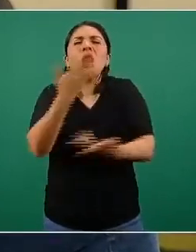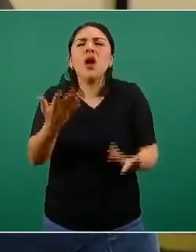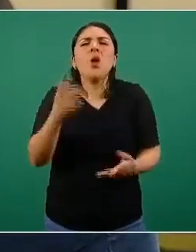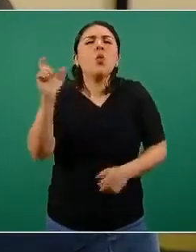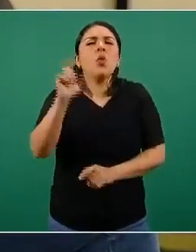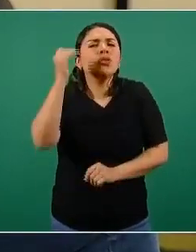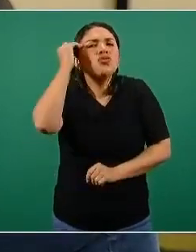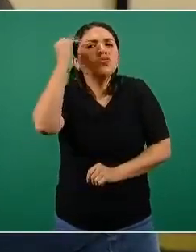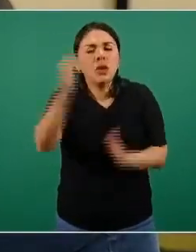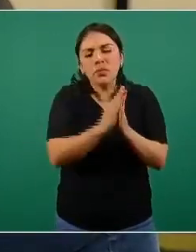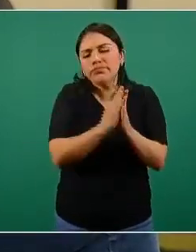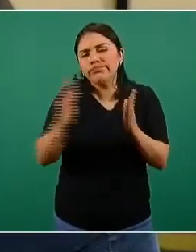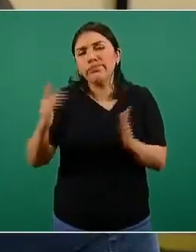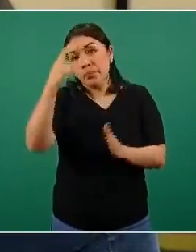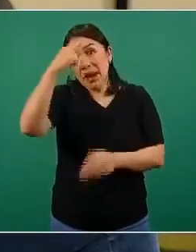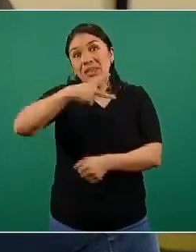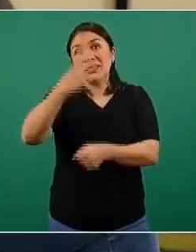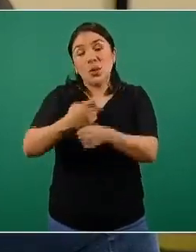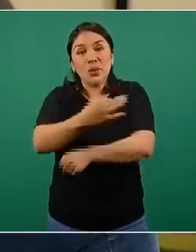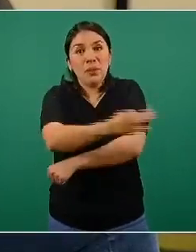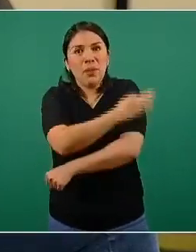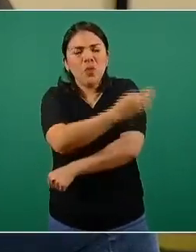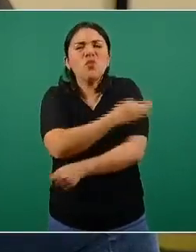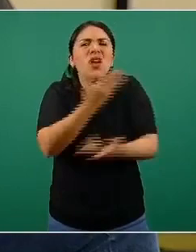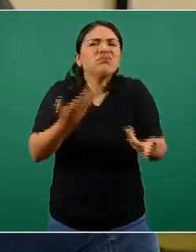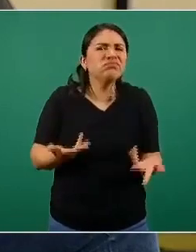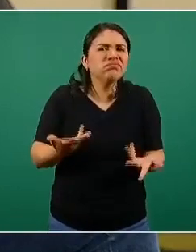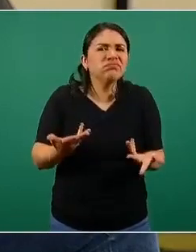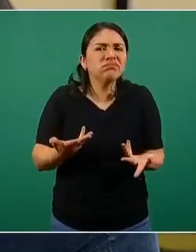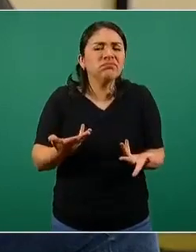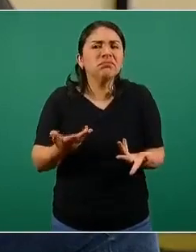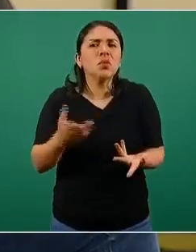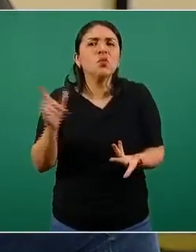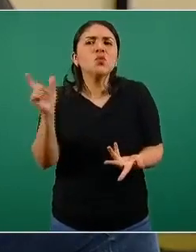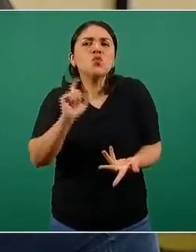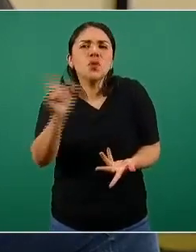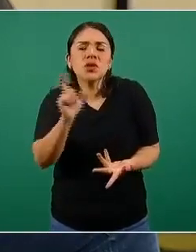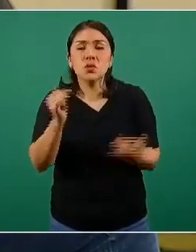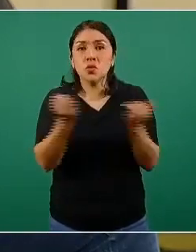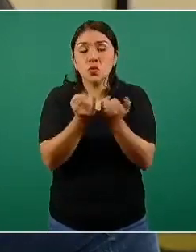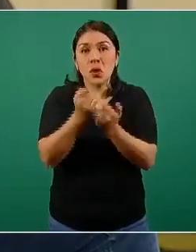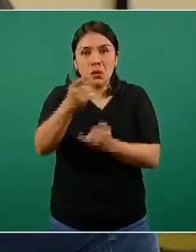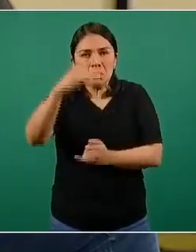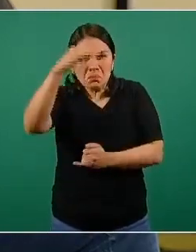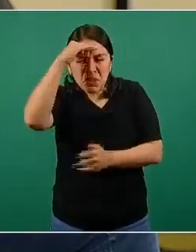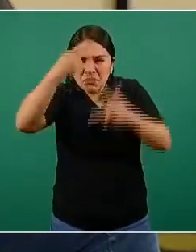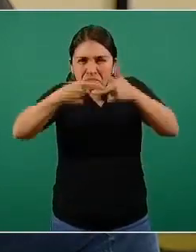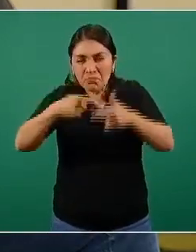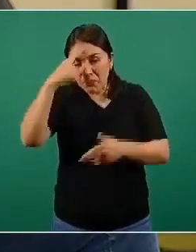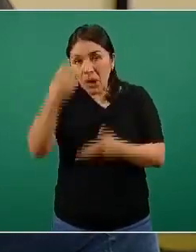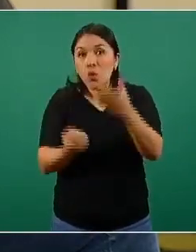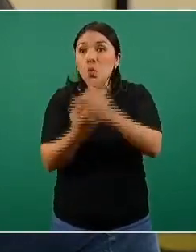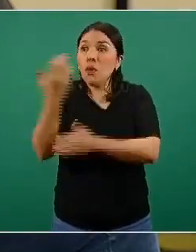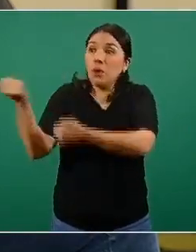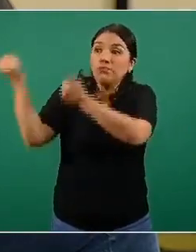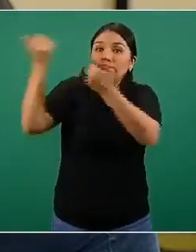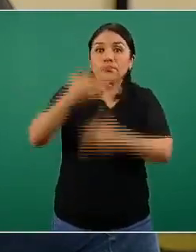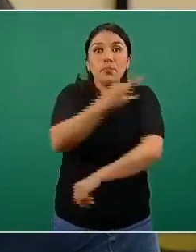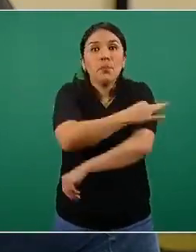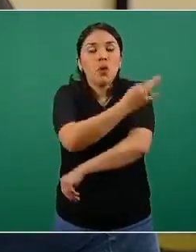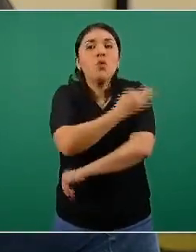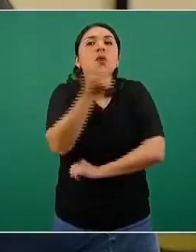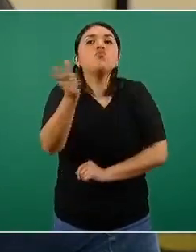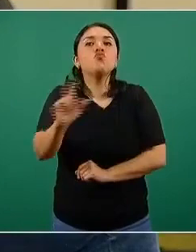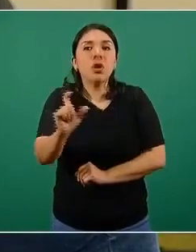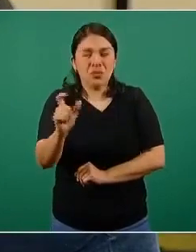tiempo prevén ya aplicar esta segunda dosis y cuándo también están previendo ya la llegada de nuevas vacunas, porque